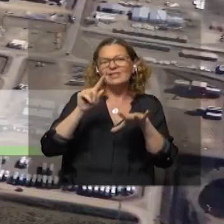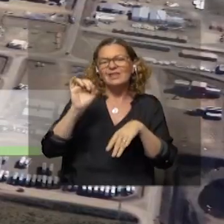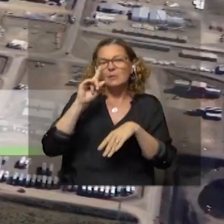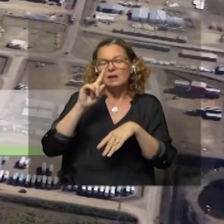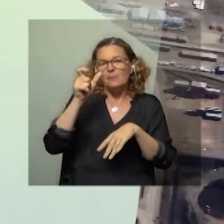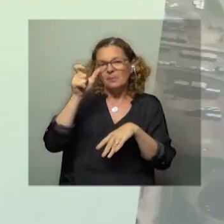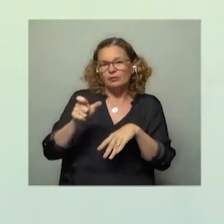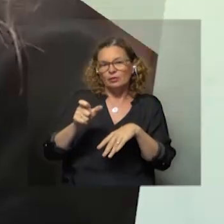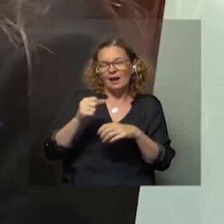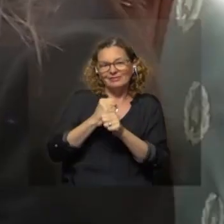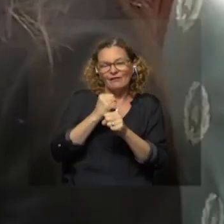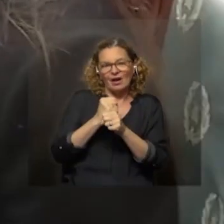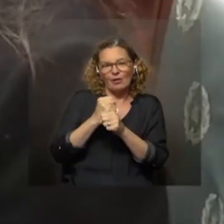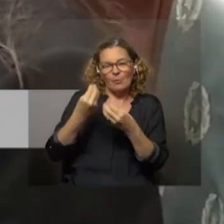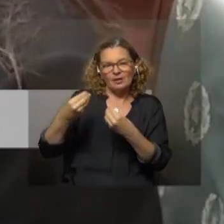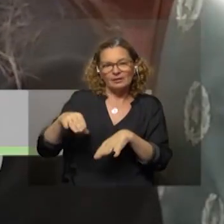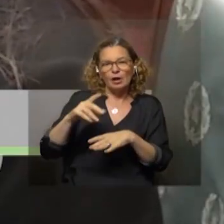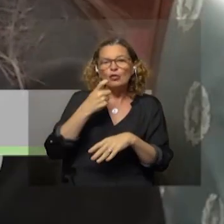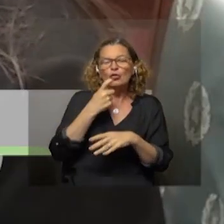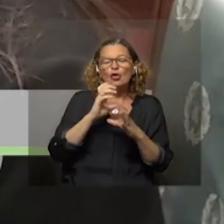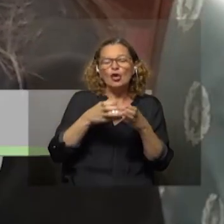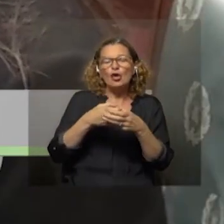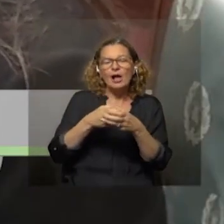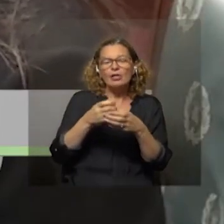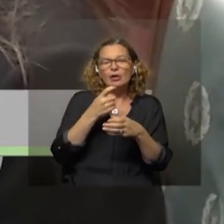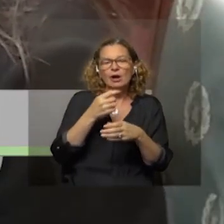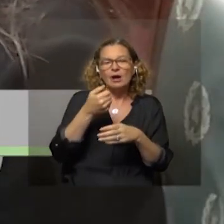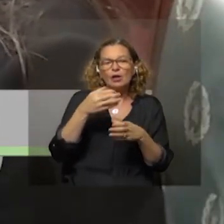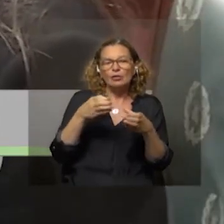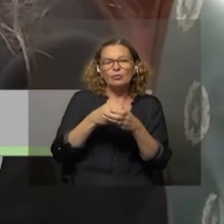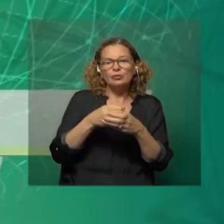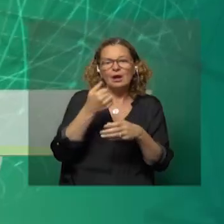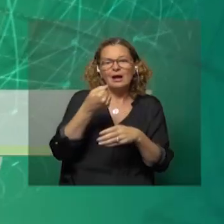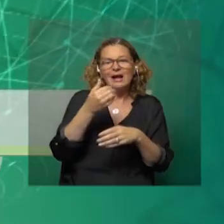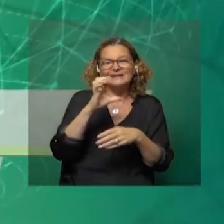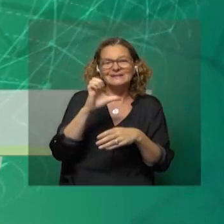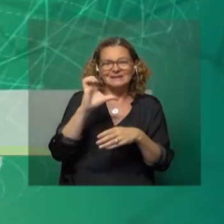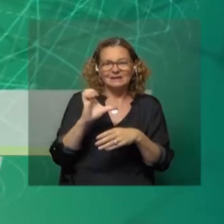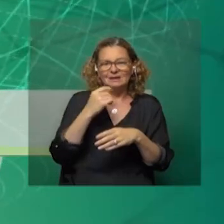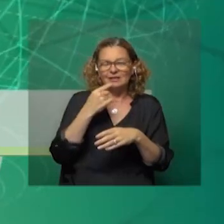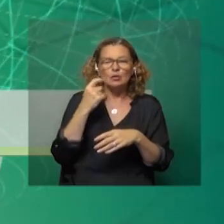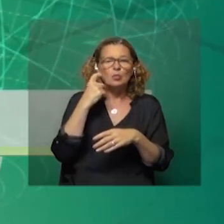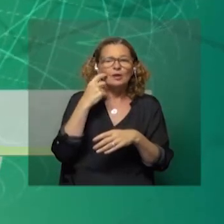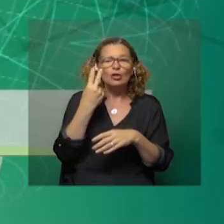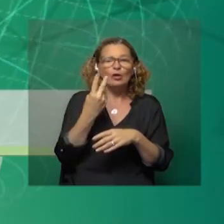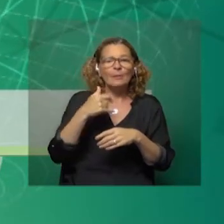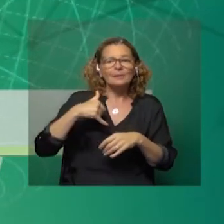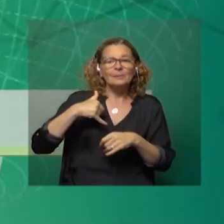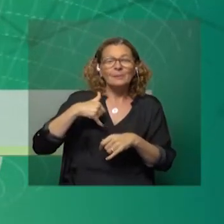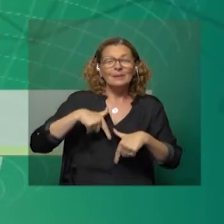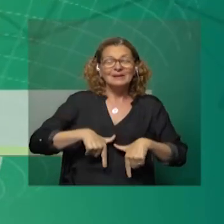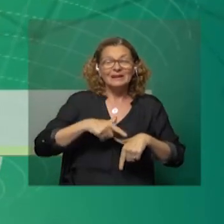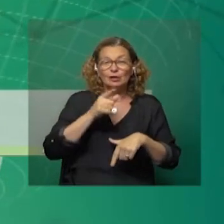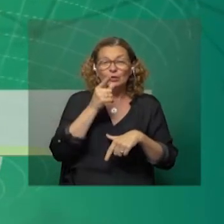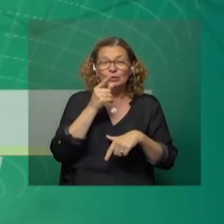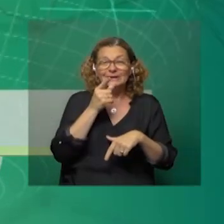para el año próximo colorados convocan reunión urgente con Carolina H por chat donde el número dos del Ministerio del interior reconoció que